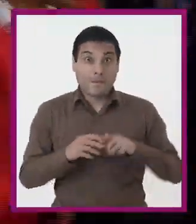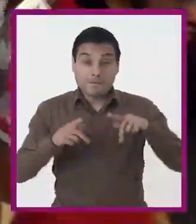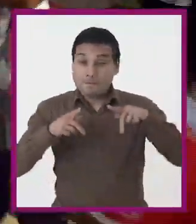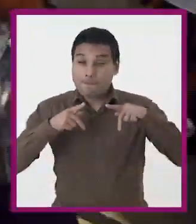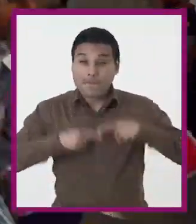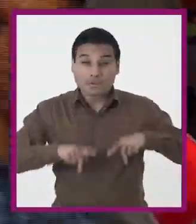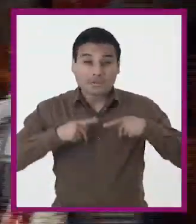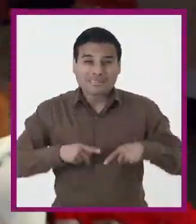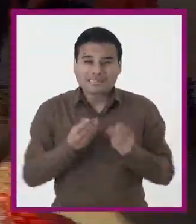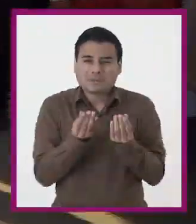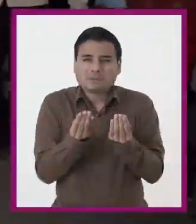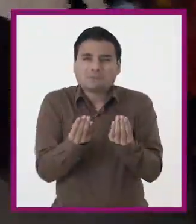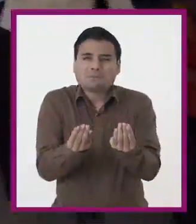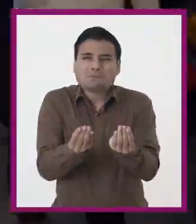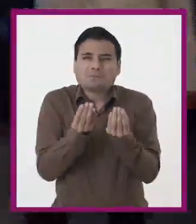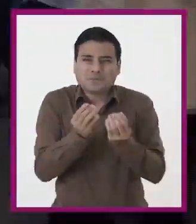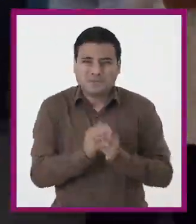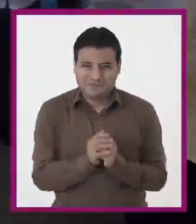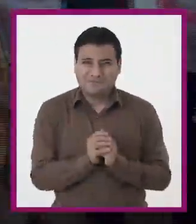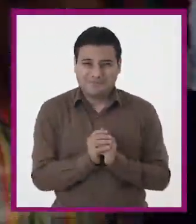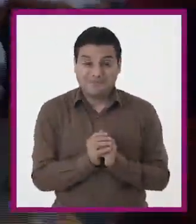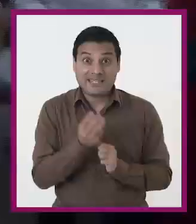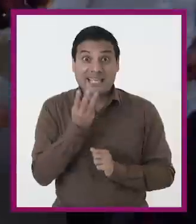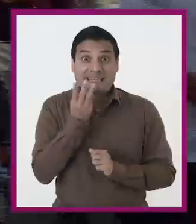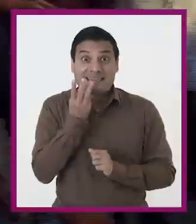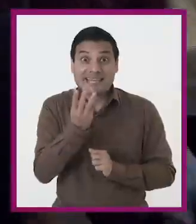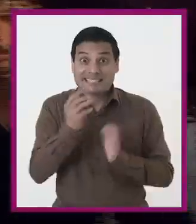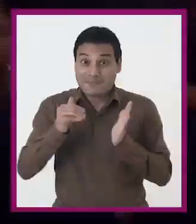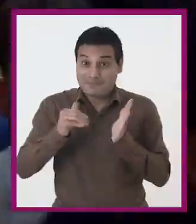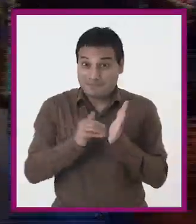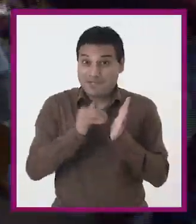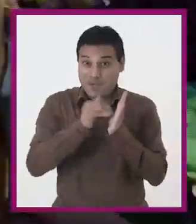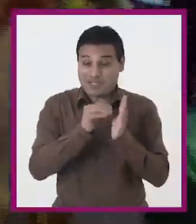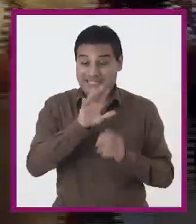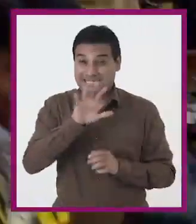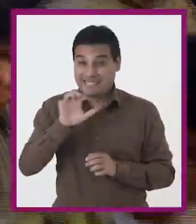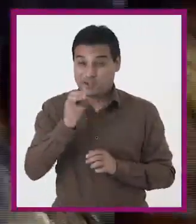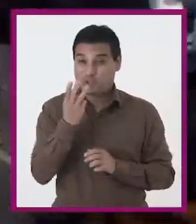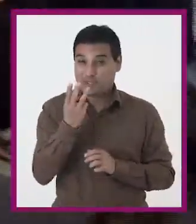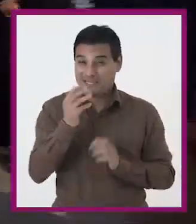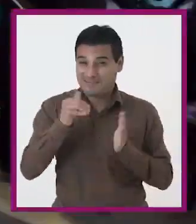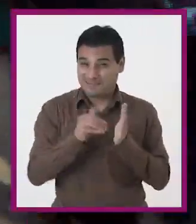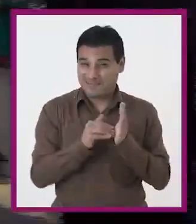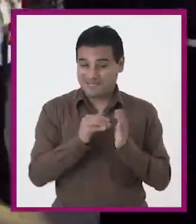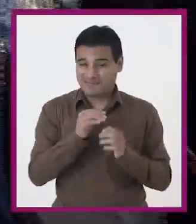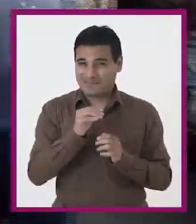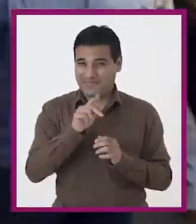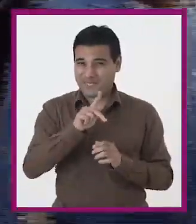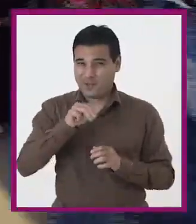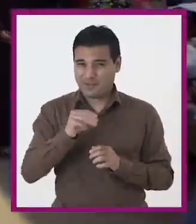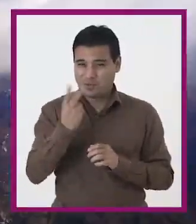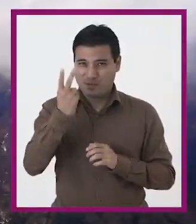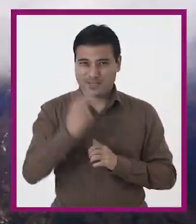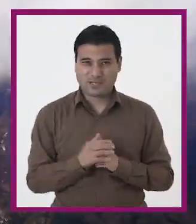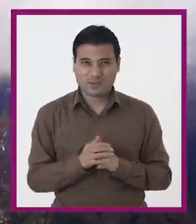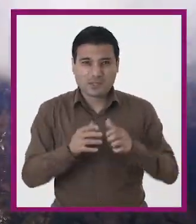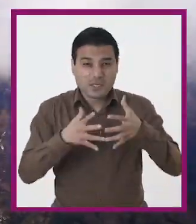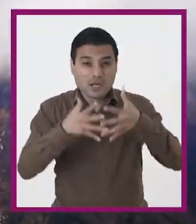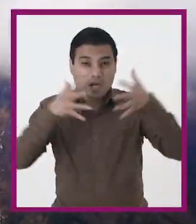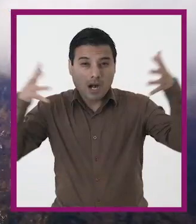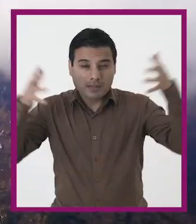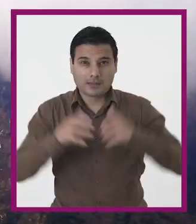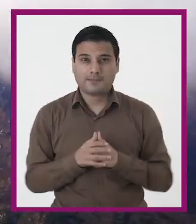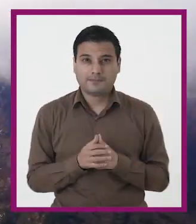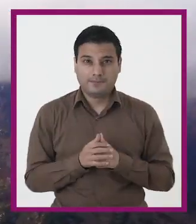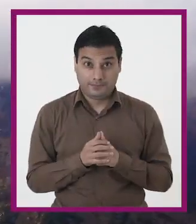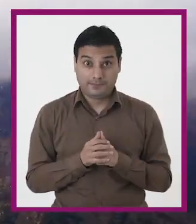1.350.000 indios pueblan este enorme país de 3.300.000 kilómetros cuadrados. que se